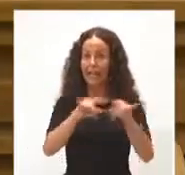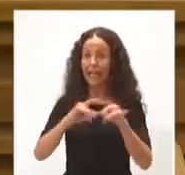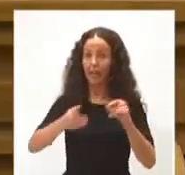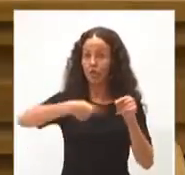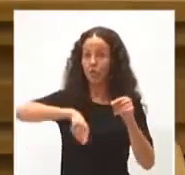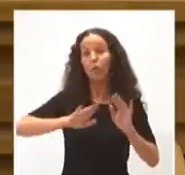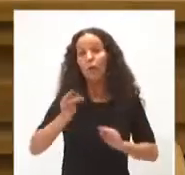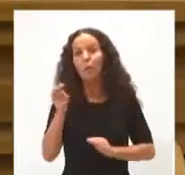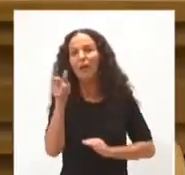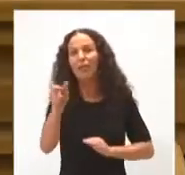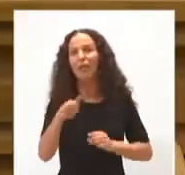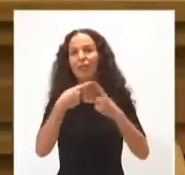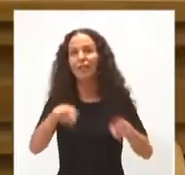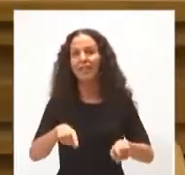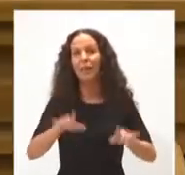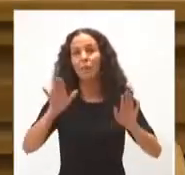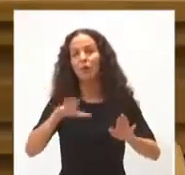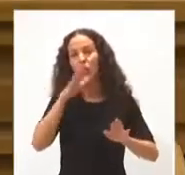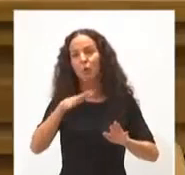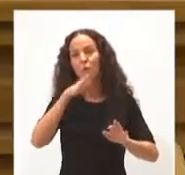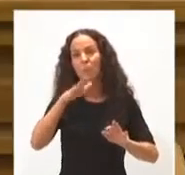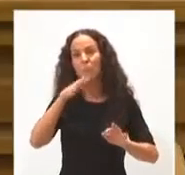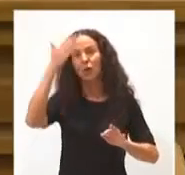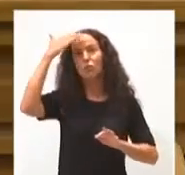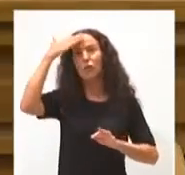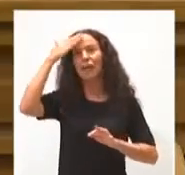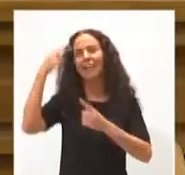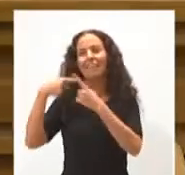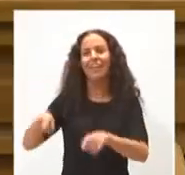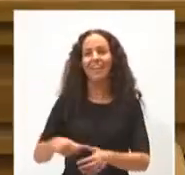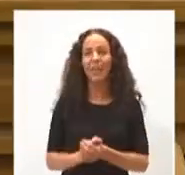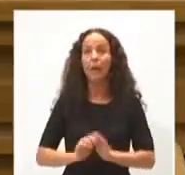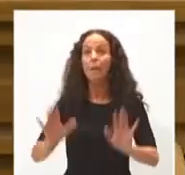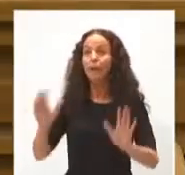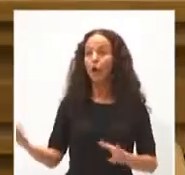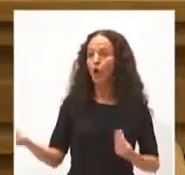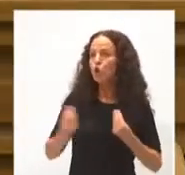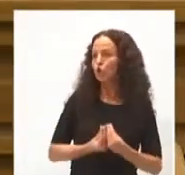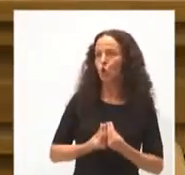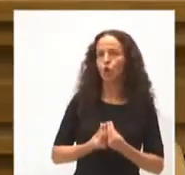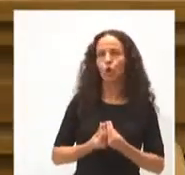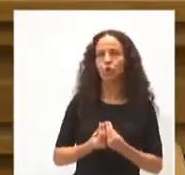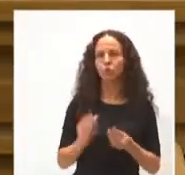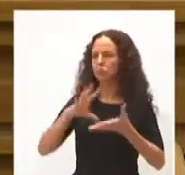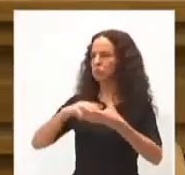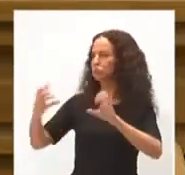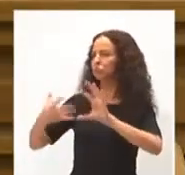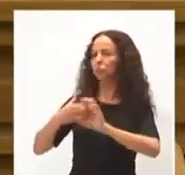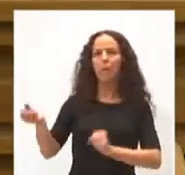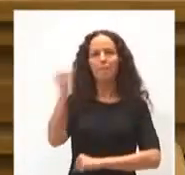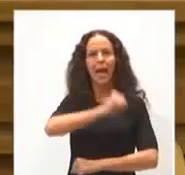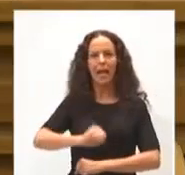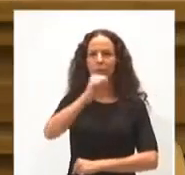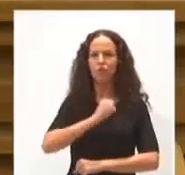otras tarifas claro su titularidad no es nuestra y sin embargo con nosotros están portando de maravilla hasta el punto de que estamos entusiasmados